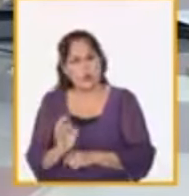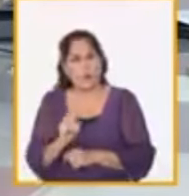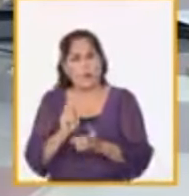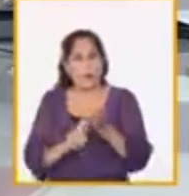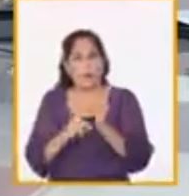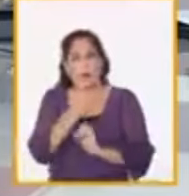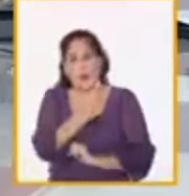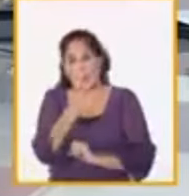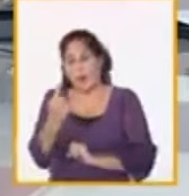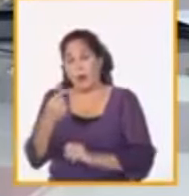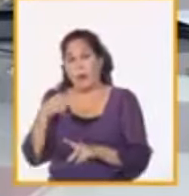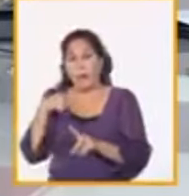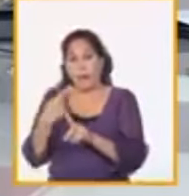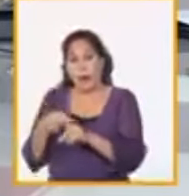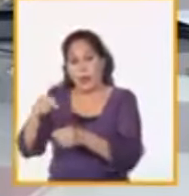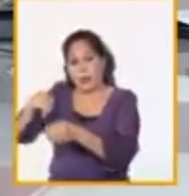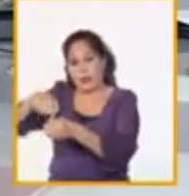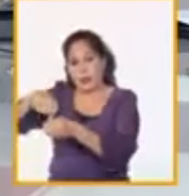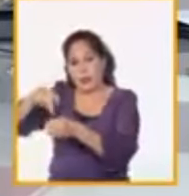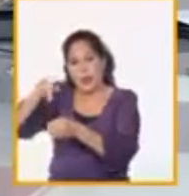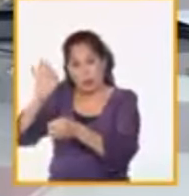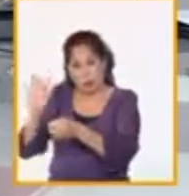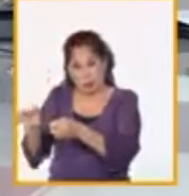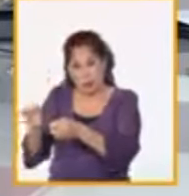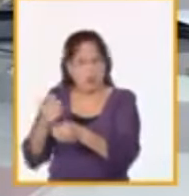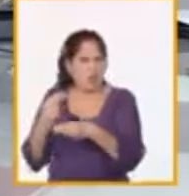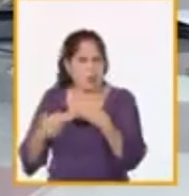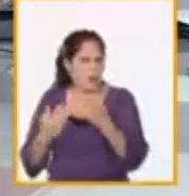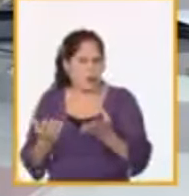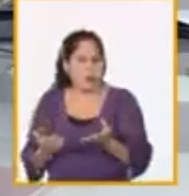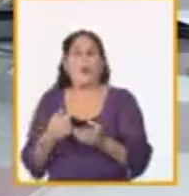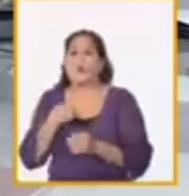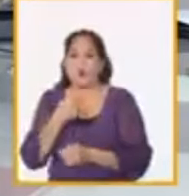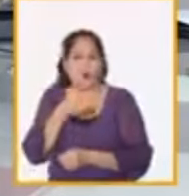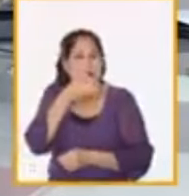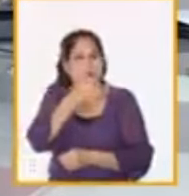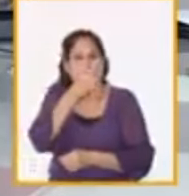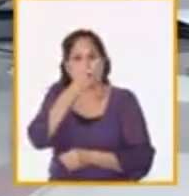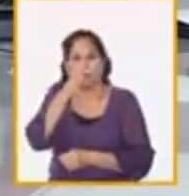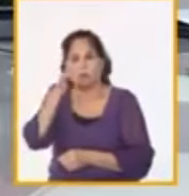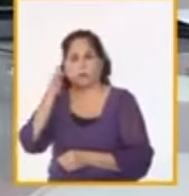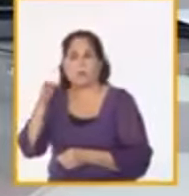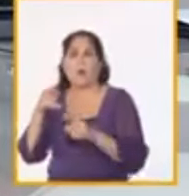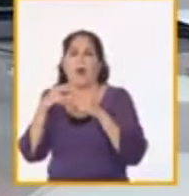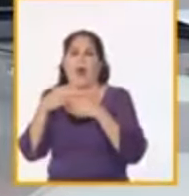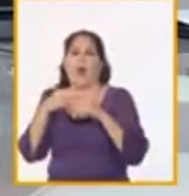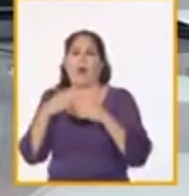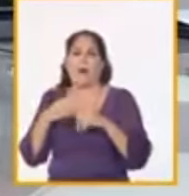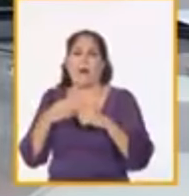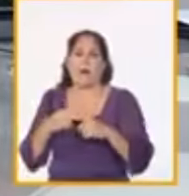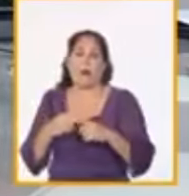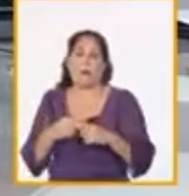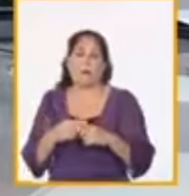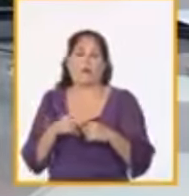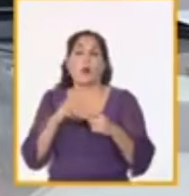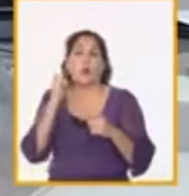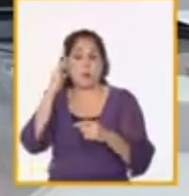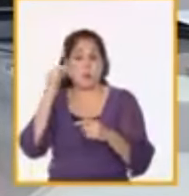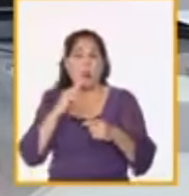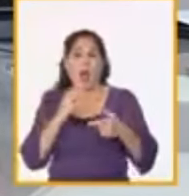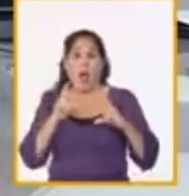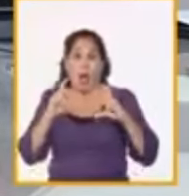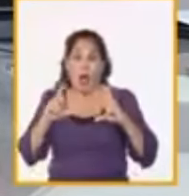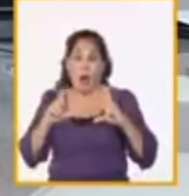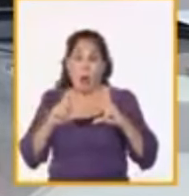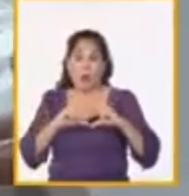y el municipio especial Isla de la Juventud que no estemos haciendo acciones, ya sea de inversiones o de mantenimiento, para mejorar el